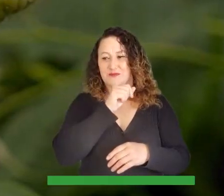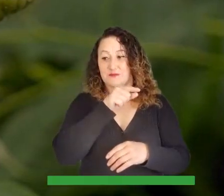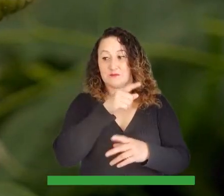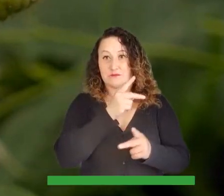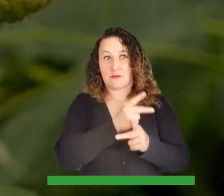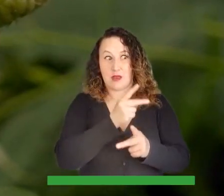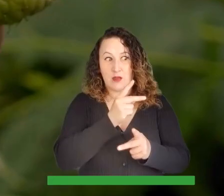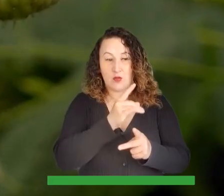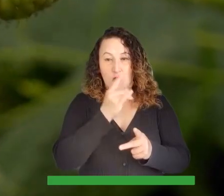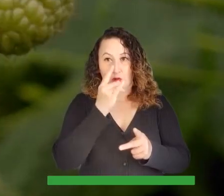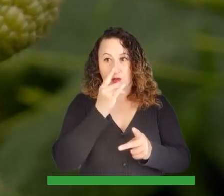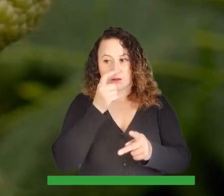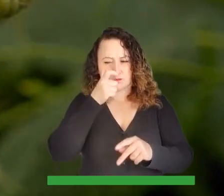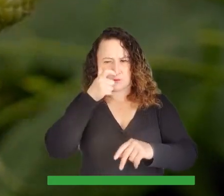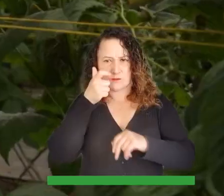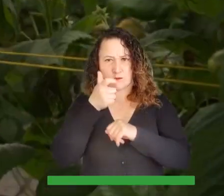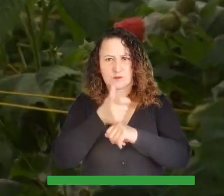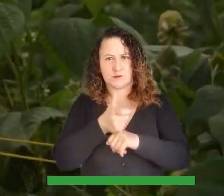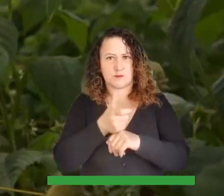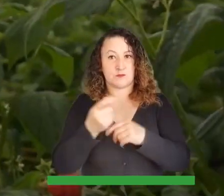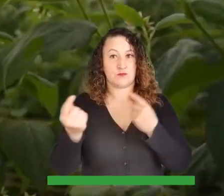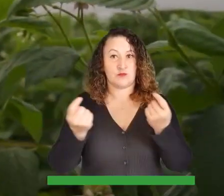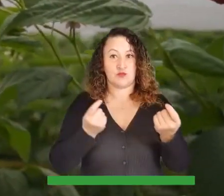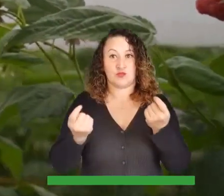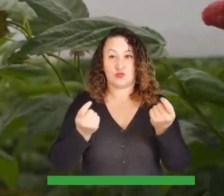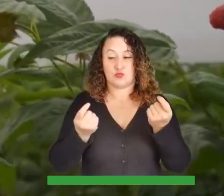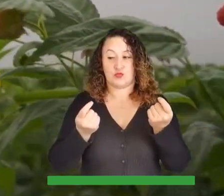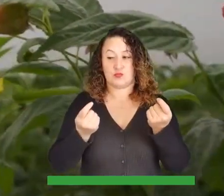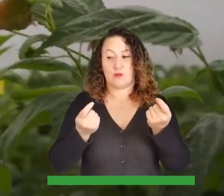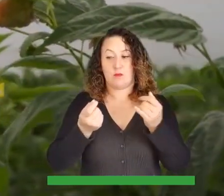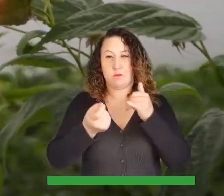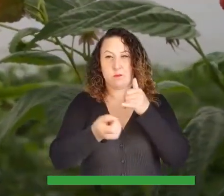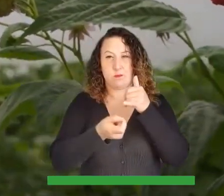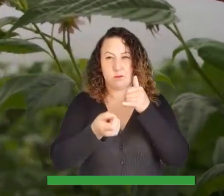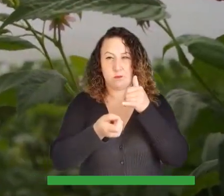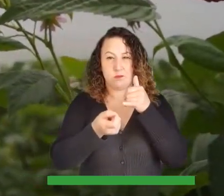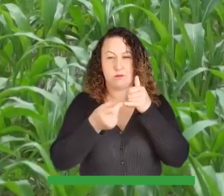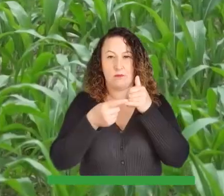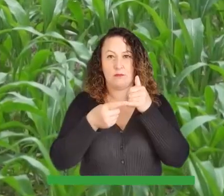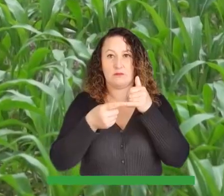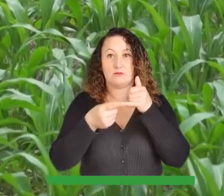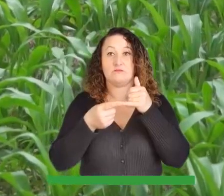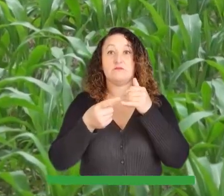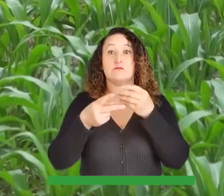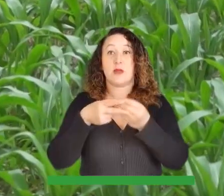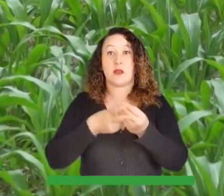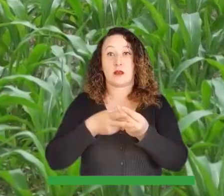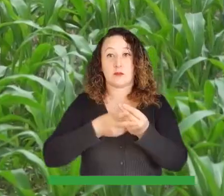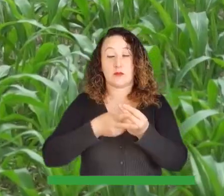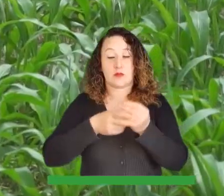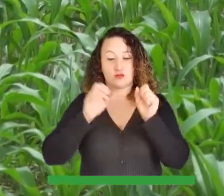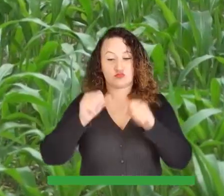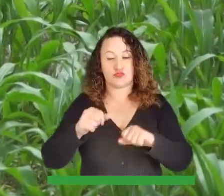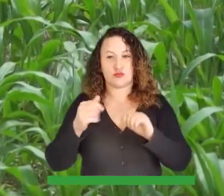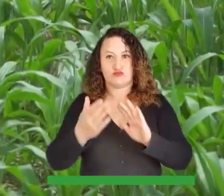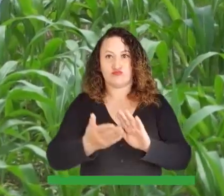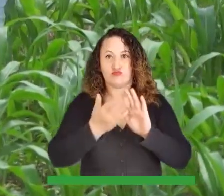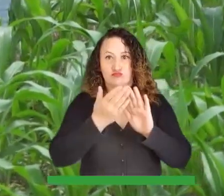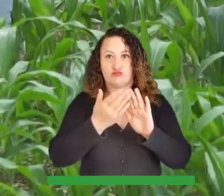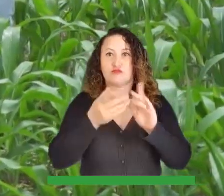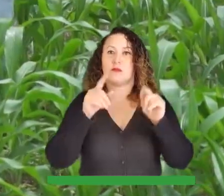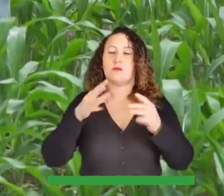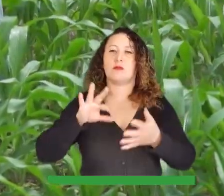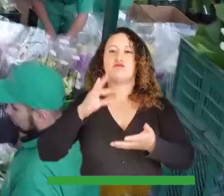detectamos las amenazas, vigilamos y controlamos las plagas, brindamos herramientas para poder